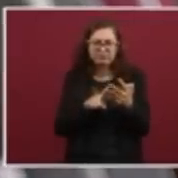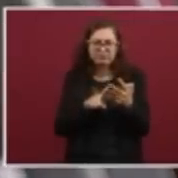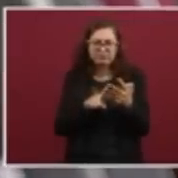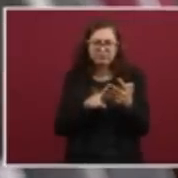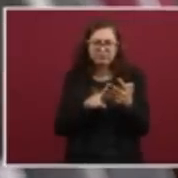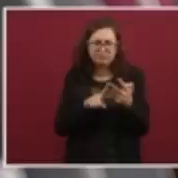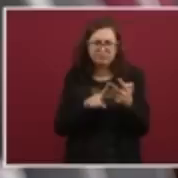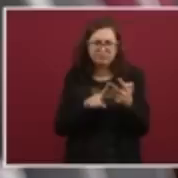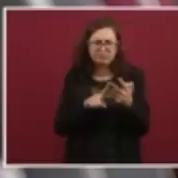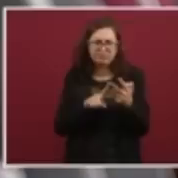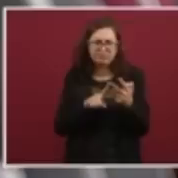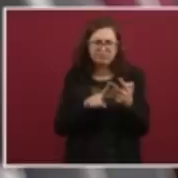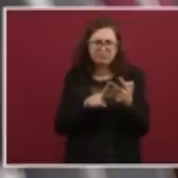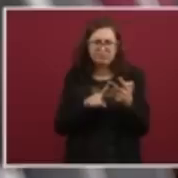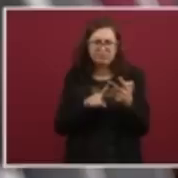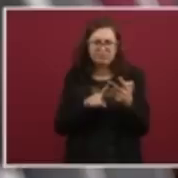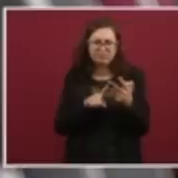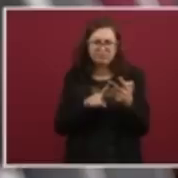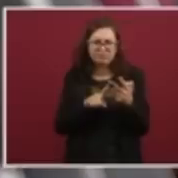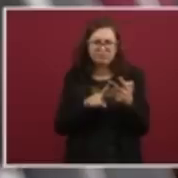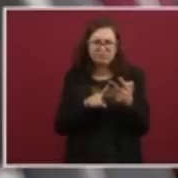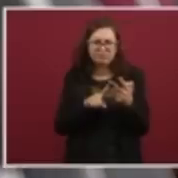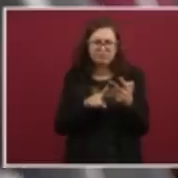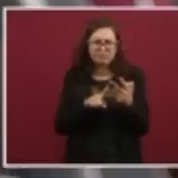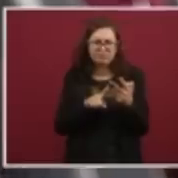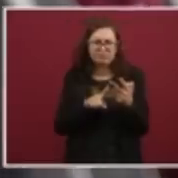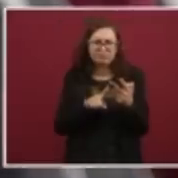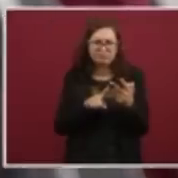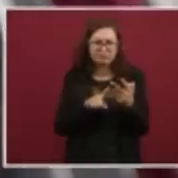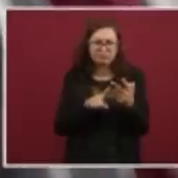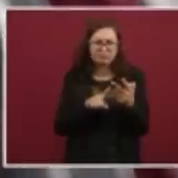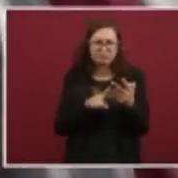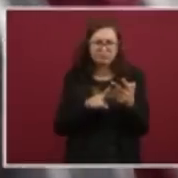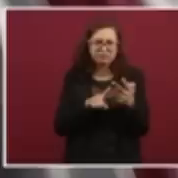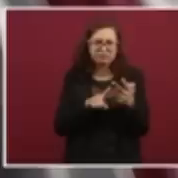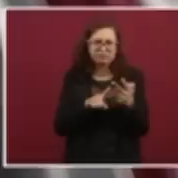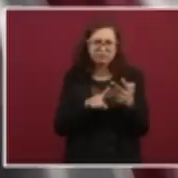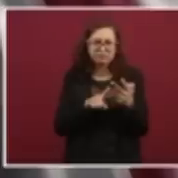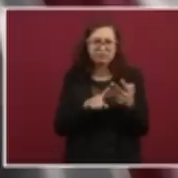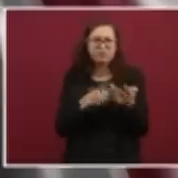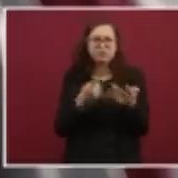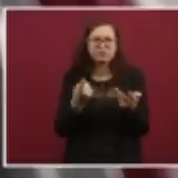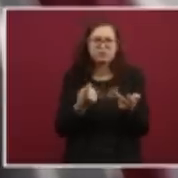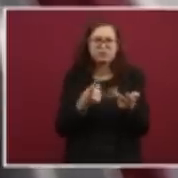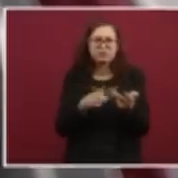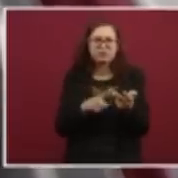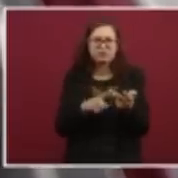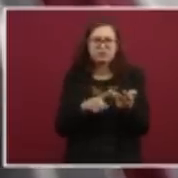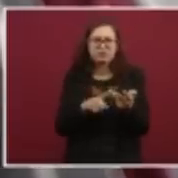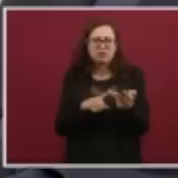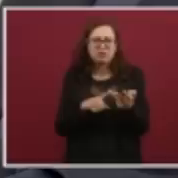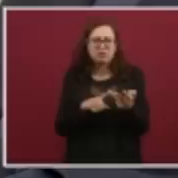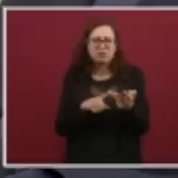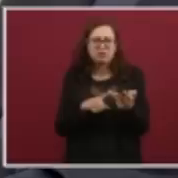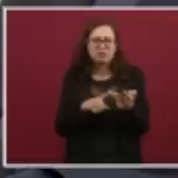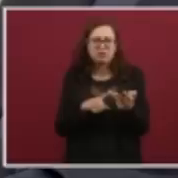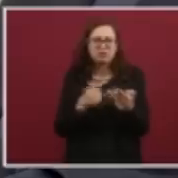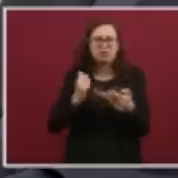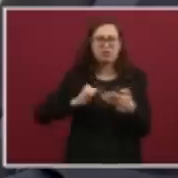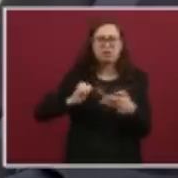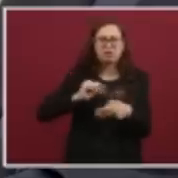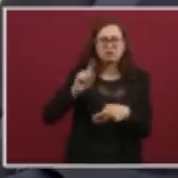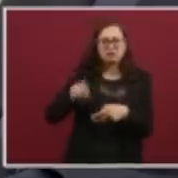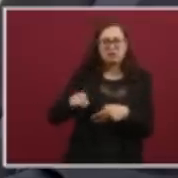¿qué tanto problema le ha generado, por lo menos lo que se sabe, del férreo control que se tiene desde